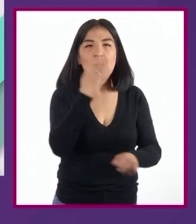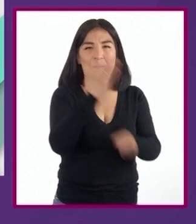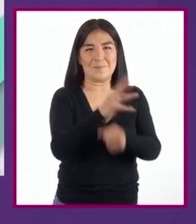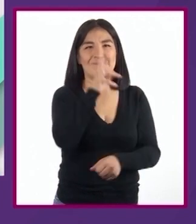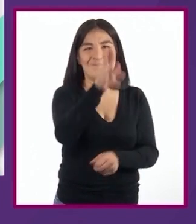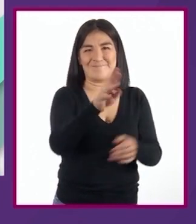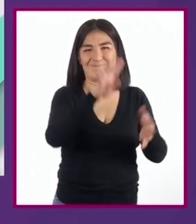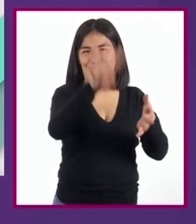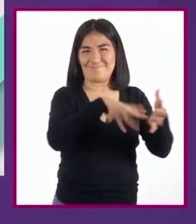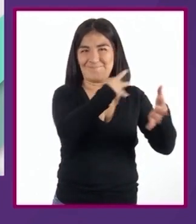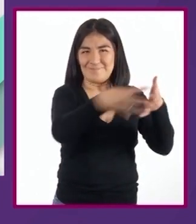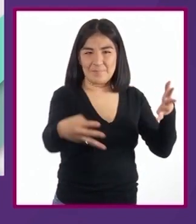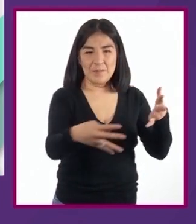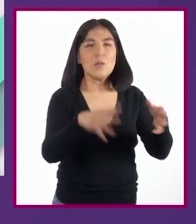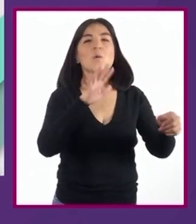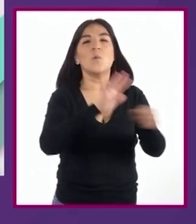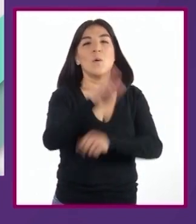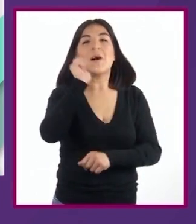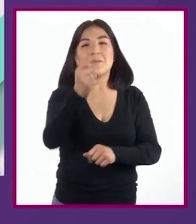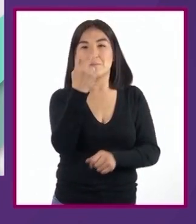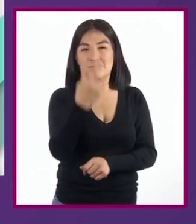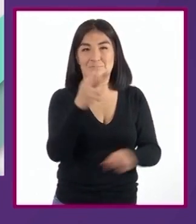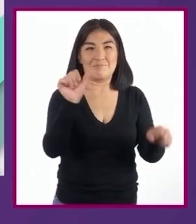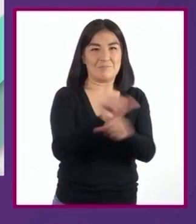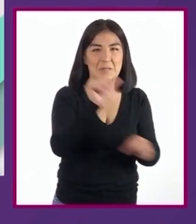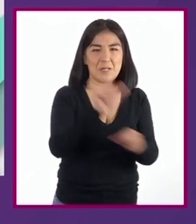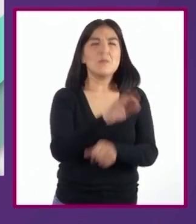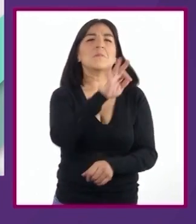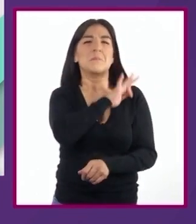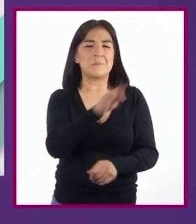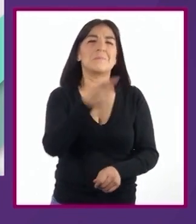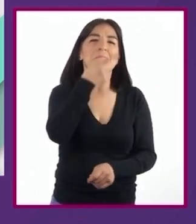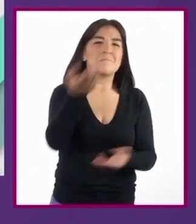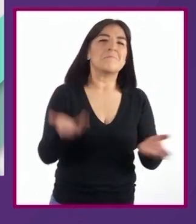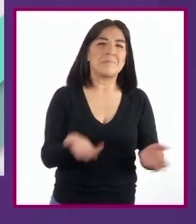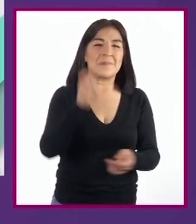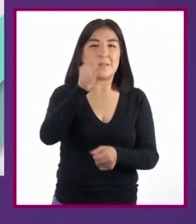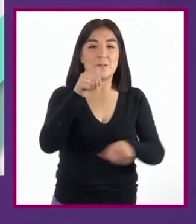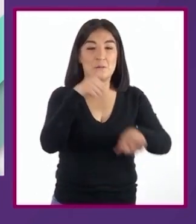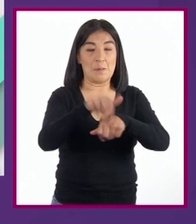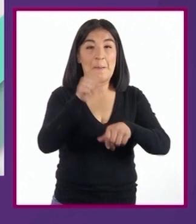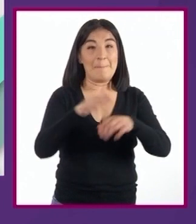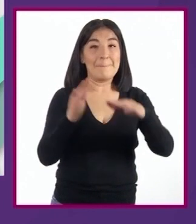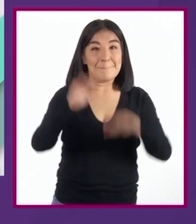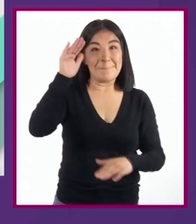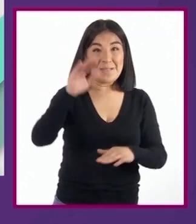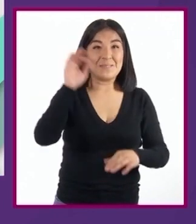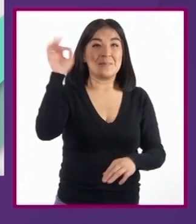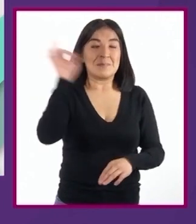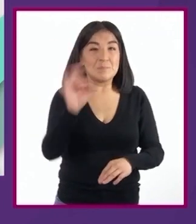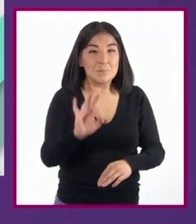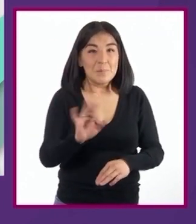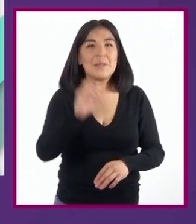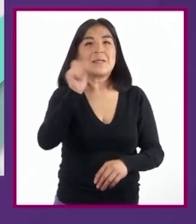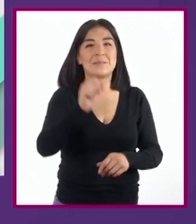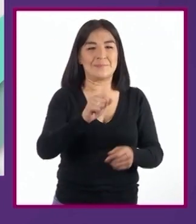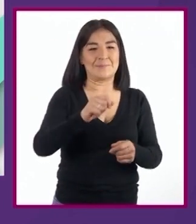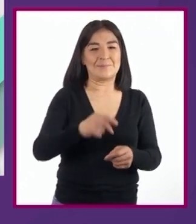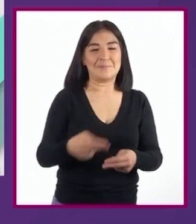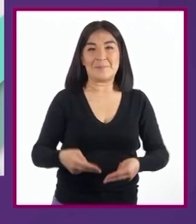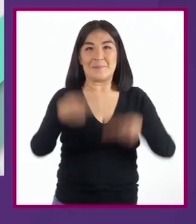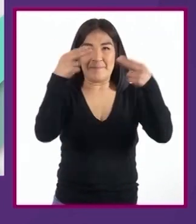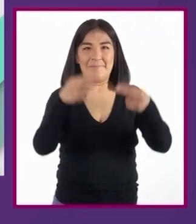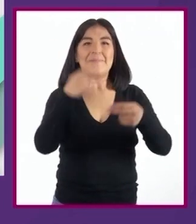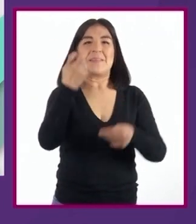y considerando los dos tipos de vehículo, podemos concluir que la unidad con mayor probabilidad de venta es el auto